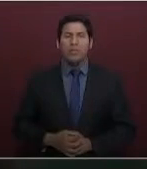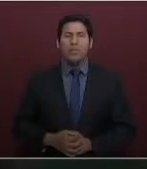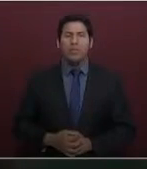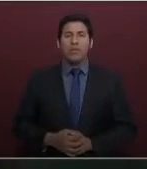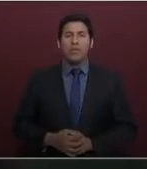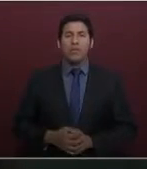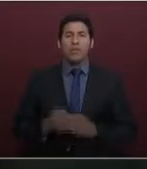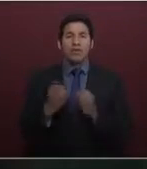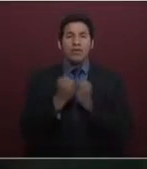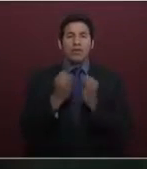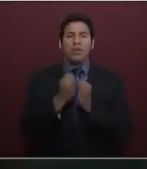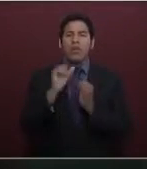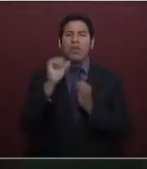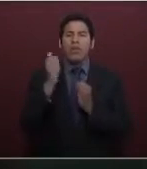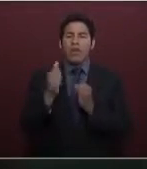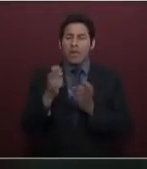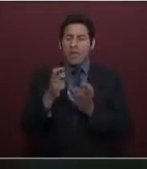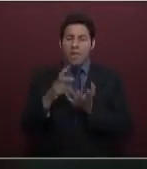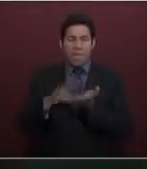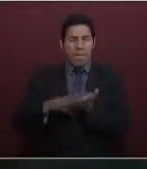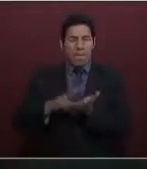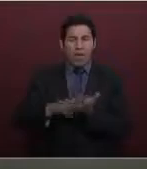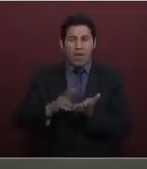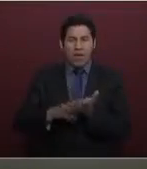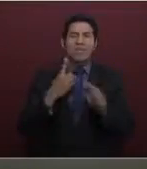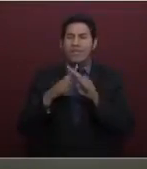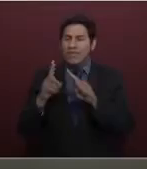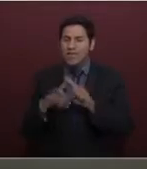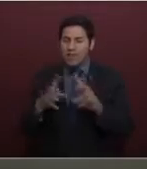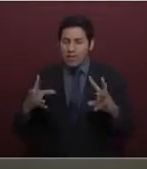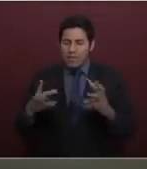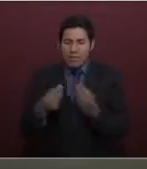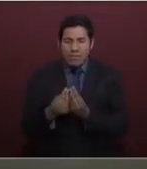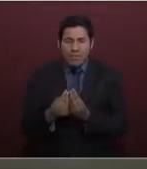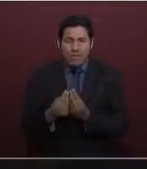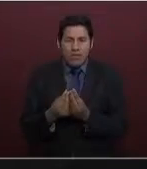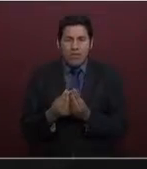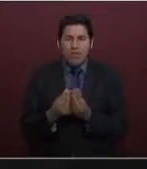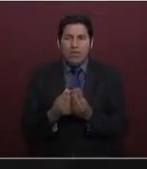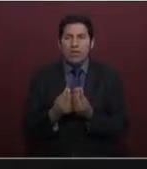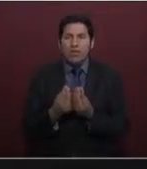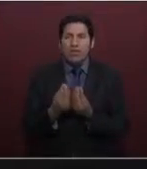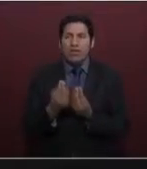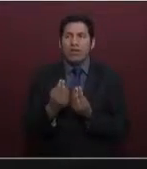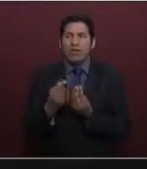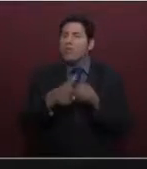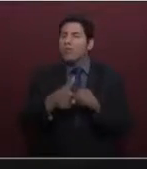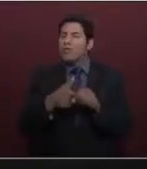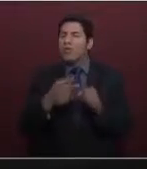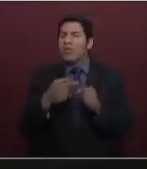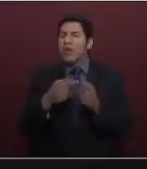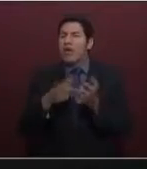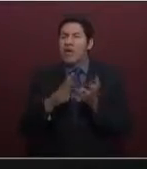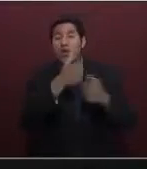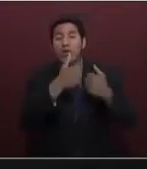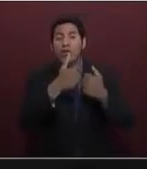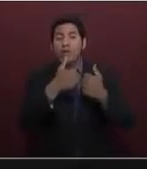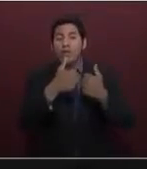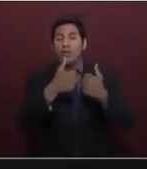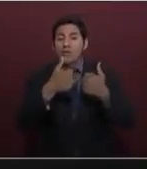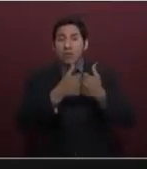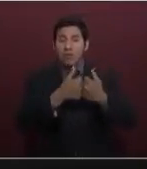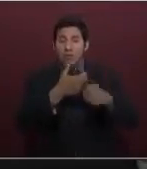homologan los precios de los combustibles debe costar la gasolina lo mismo que cuesta del otro lado